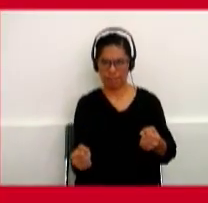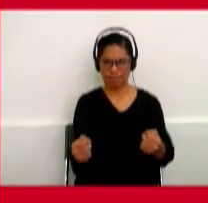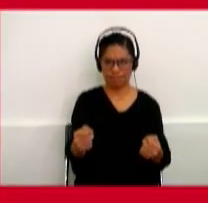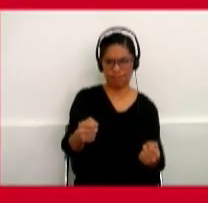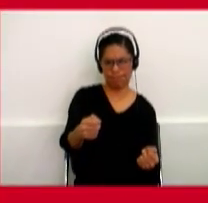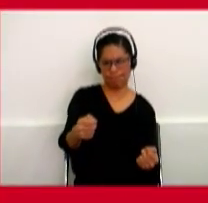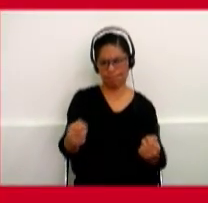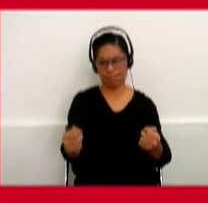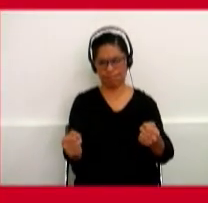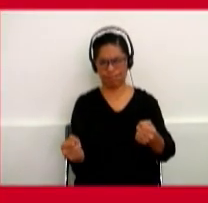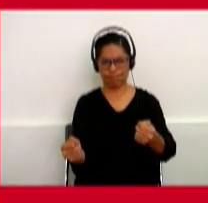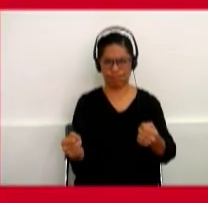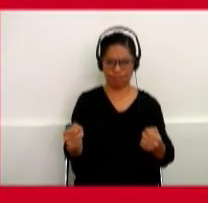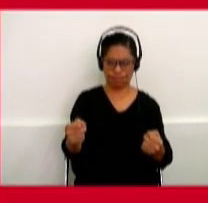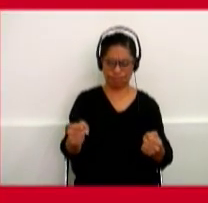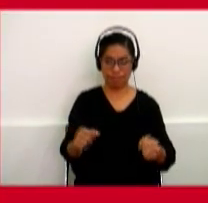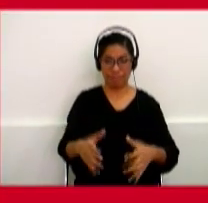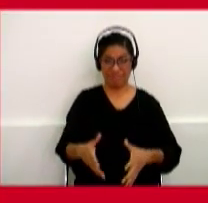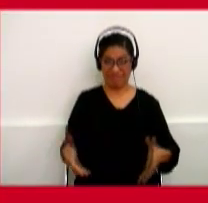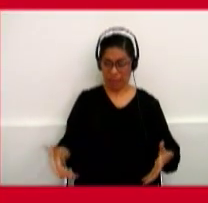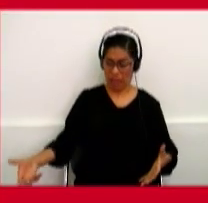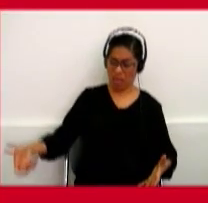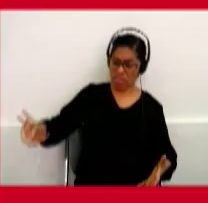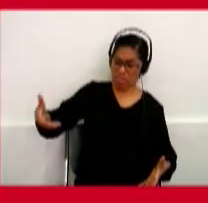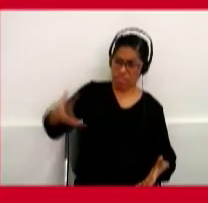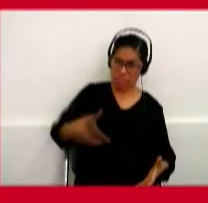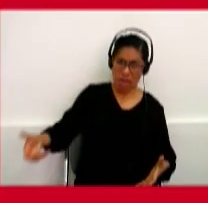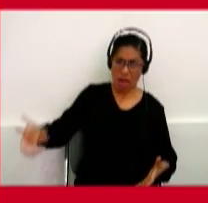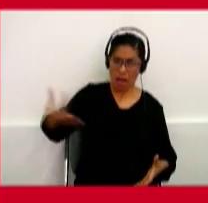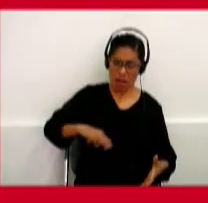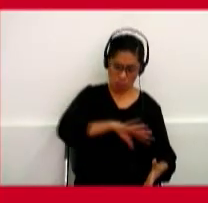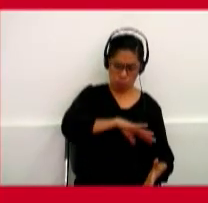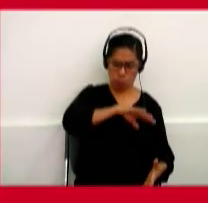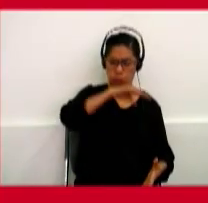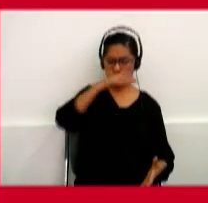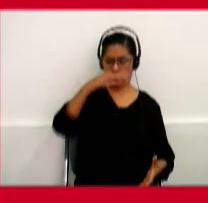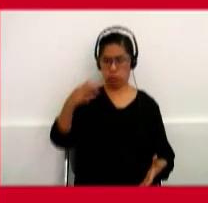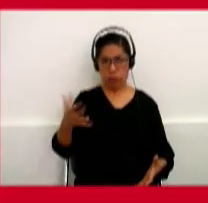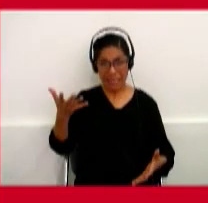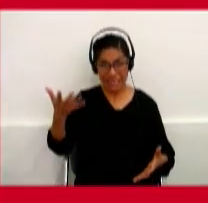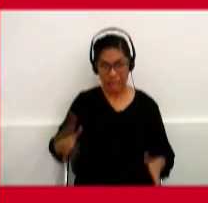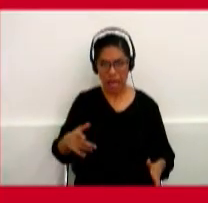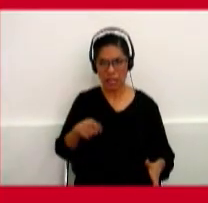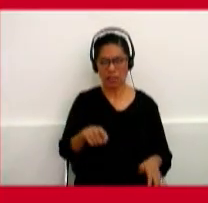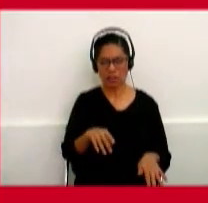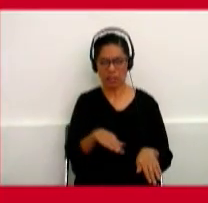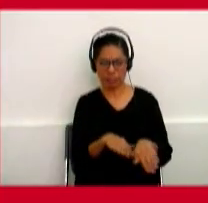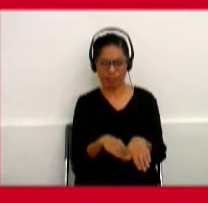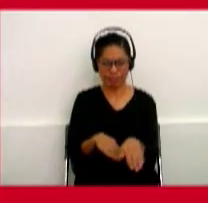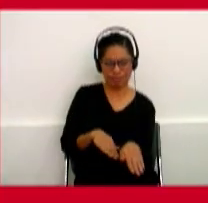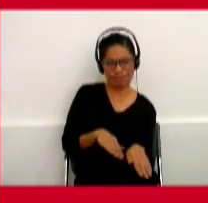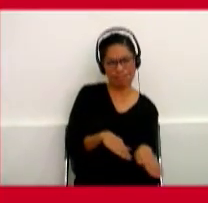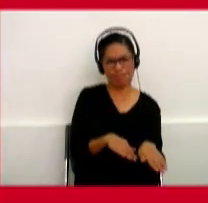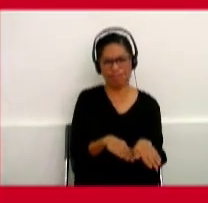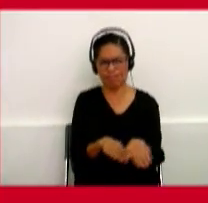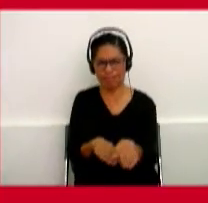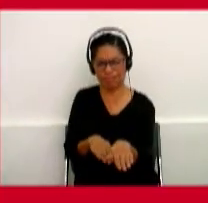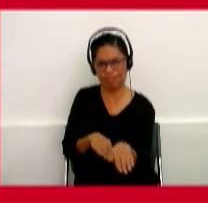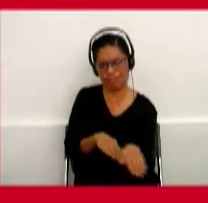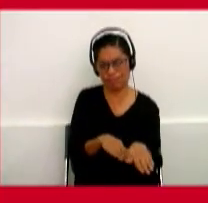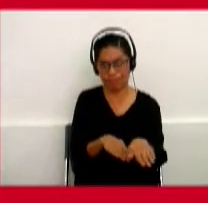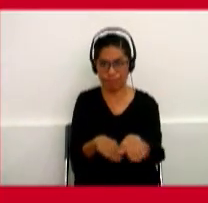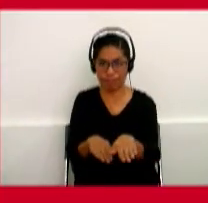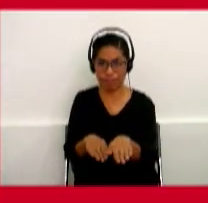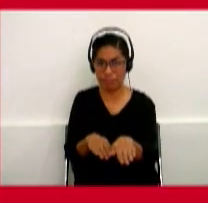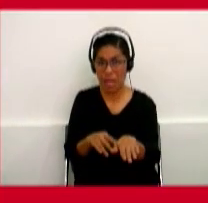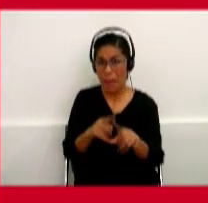simplemente, pero sí podemos decir que si la calidad de las vías de transporte se reduce, también esto tiene